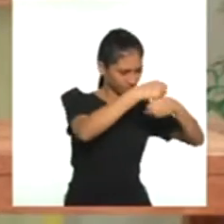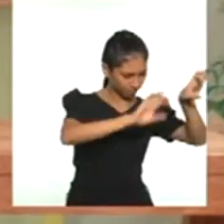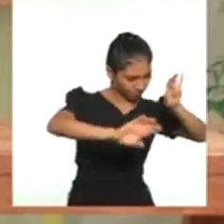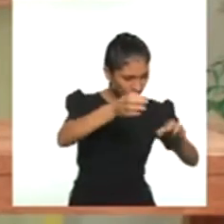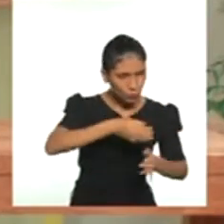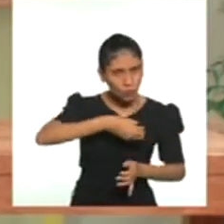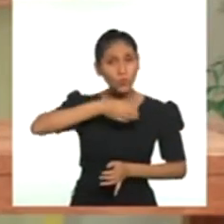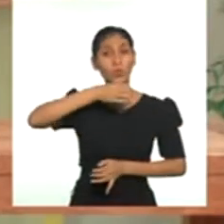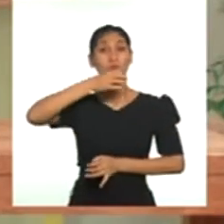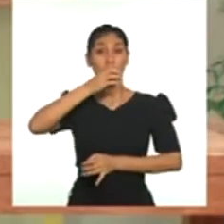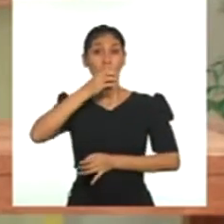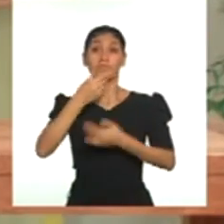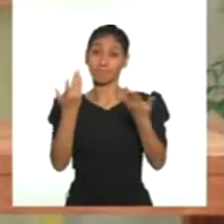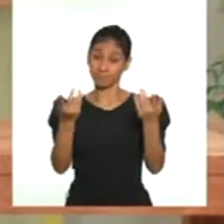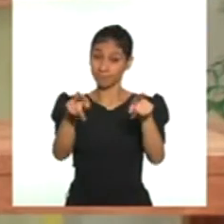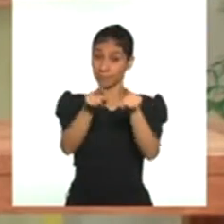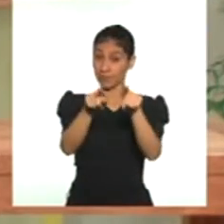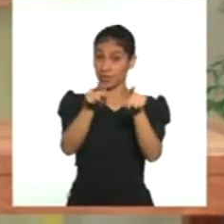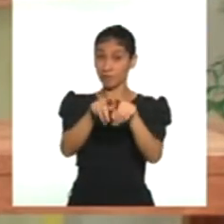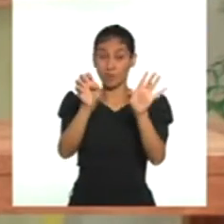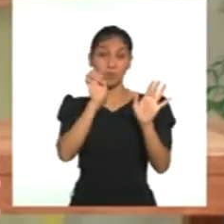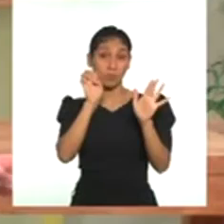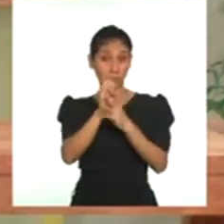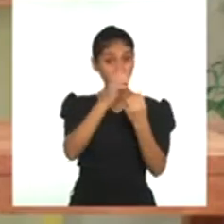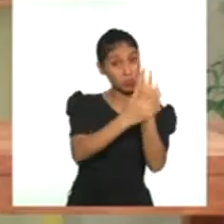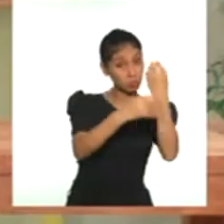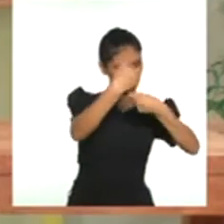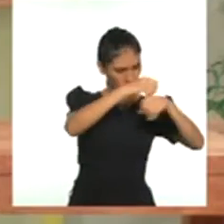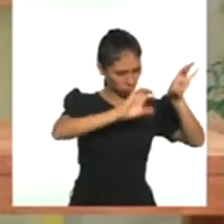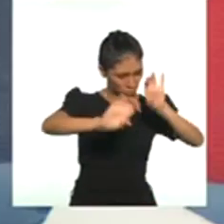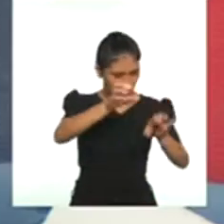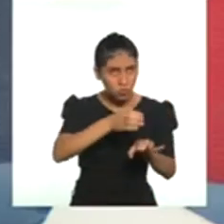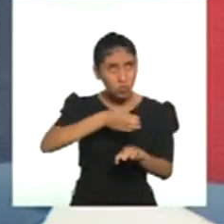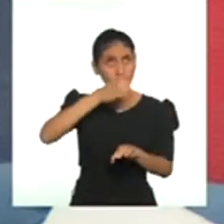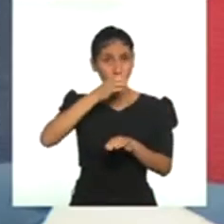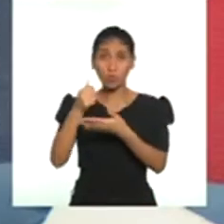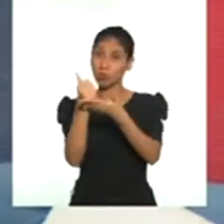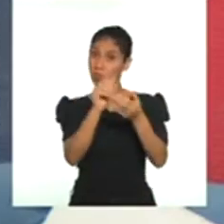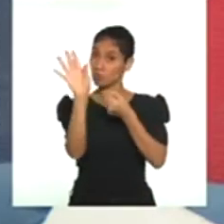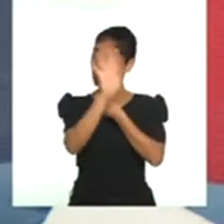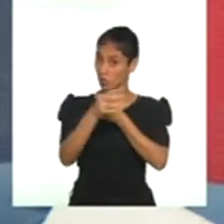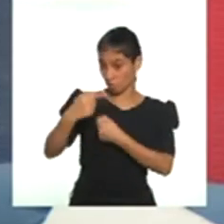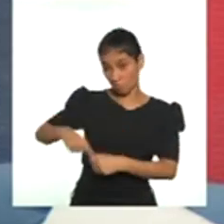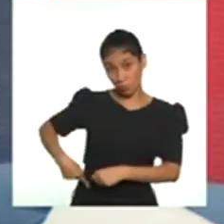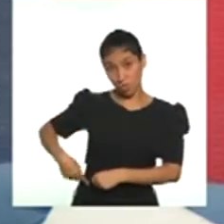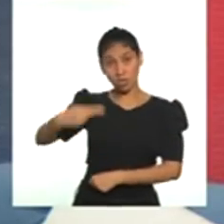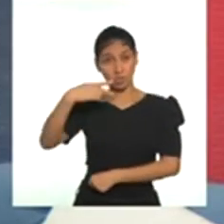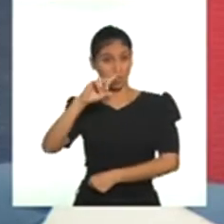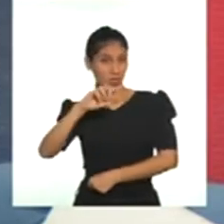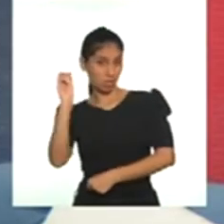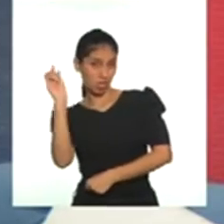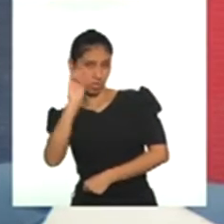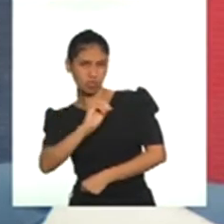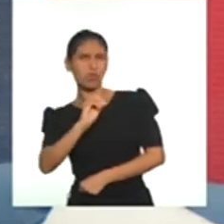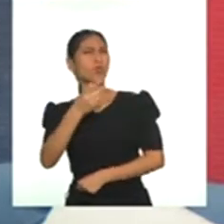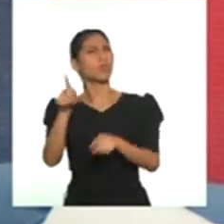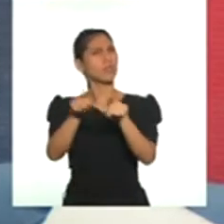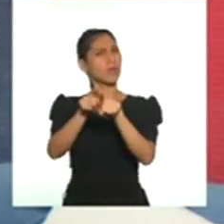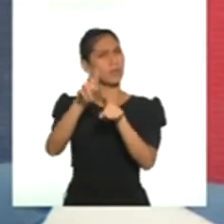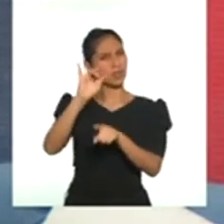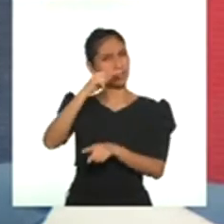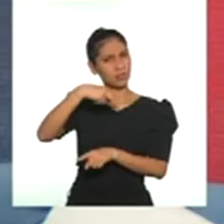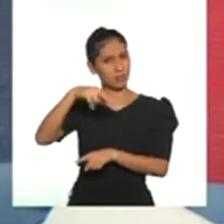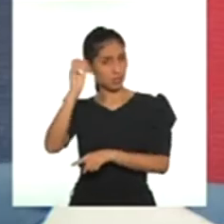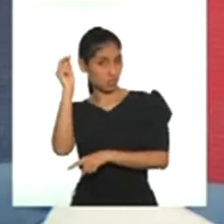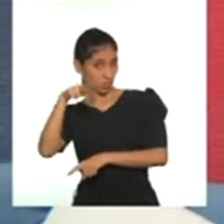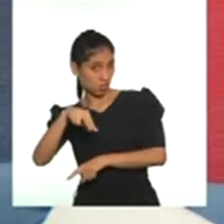evitar problemas de salud posteriores en órganos como riñón o hígado, por ejemplo. El tema de este día es muy interesante e importante.